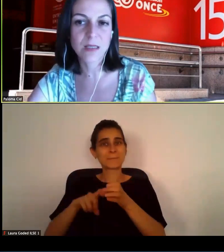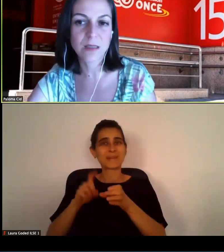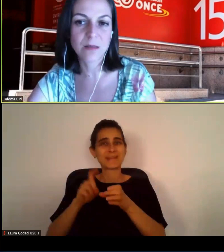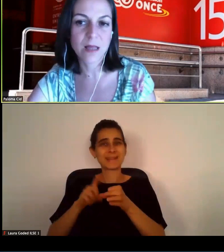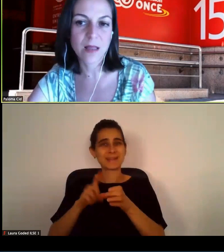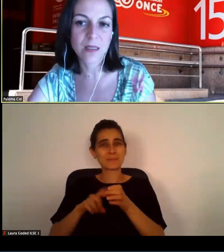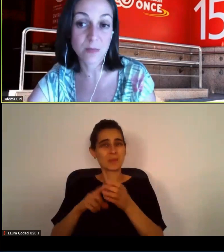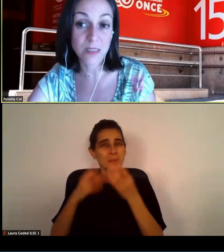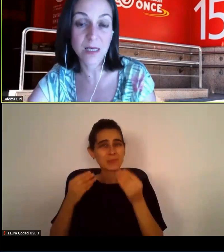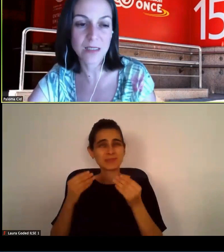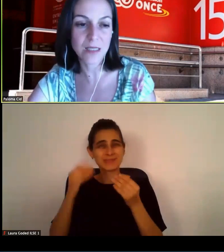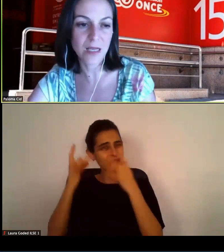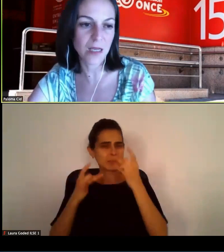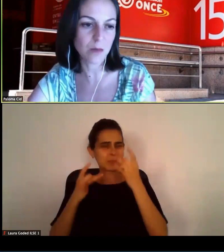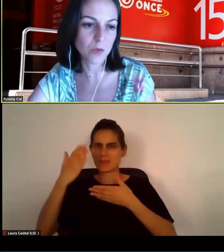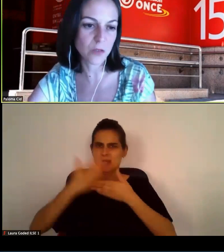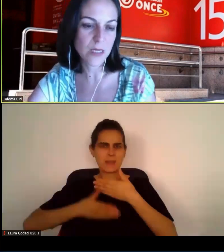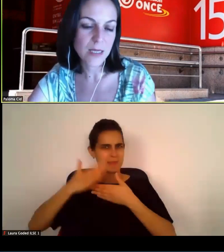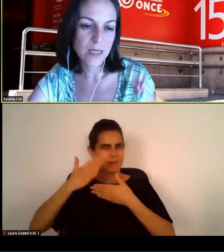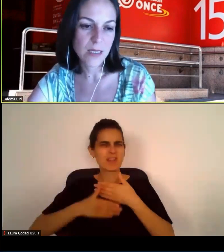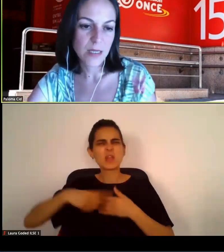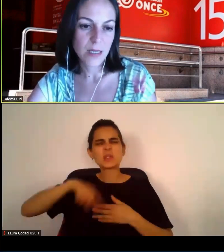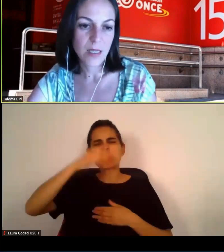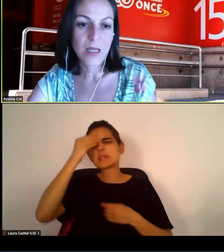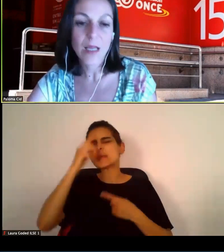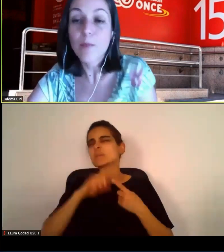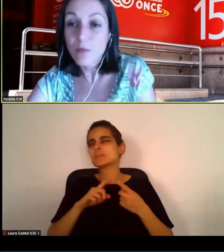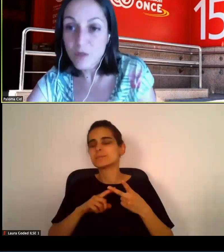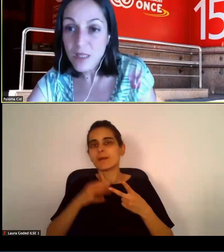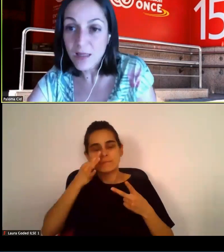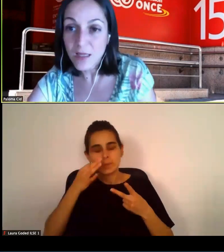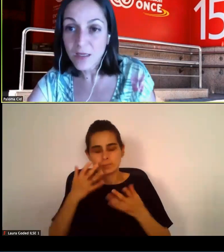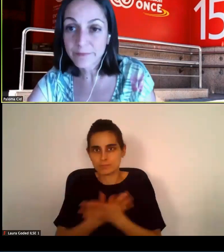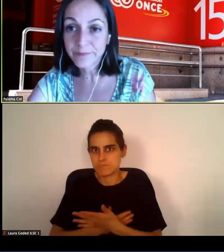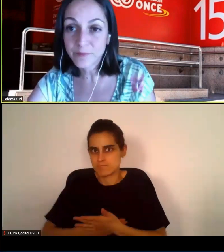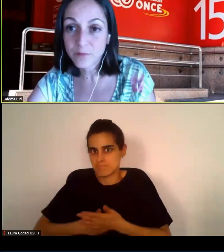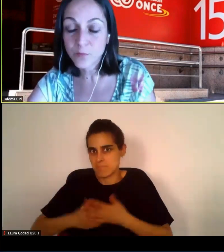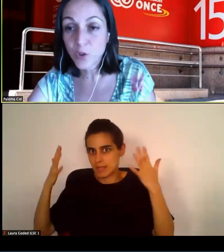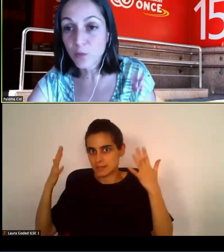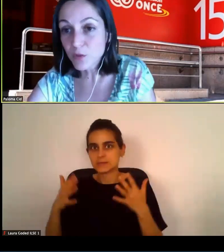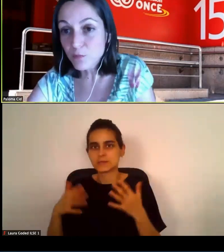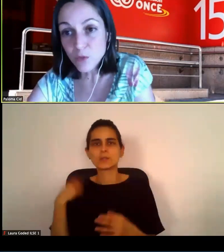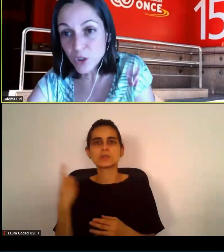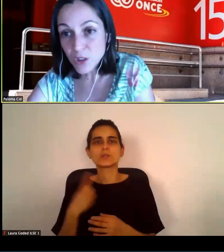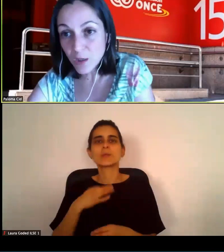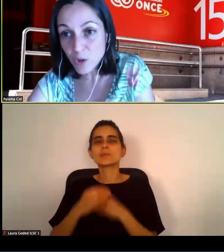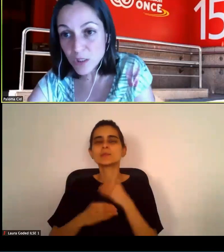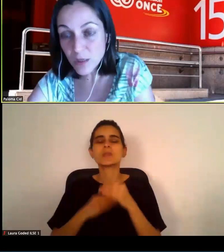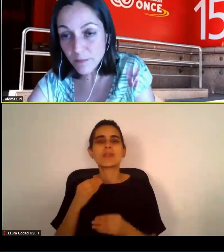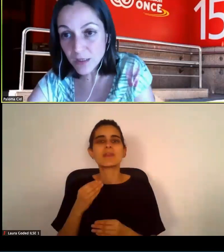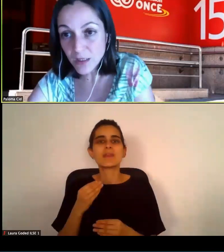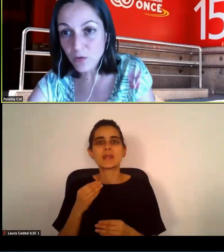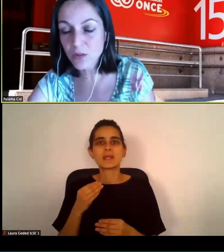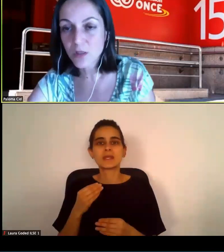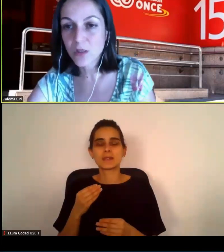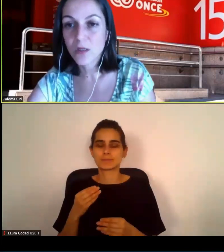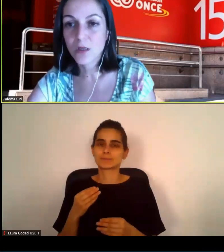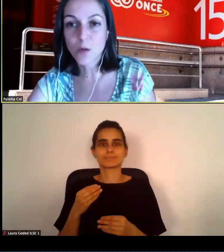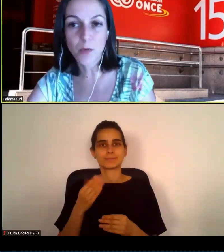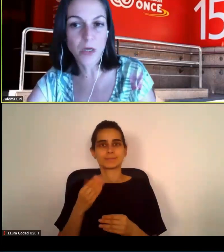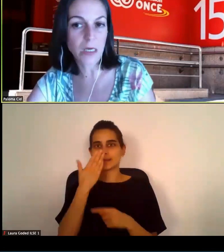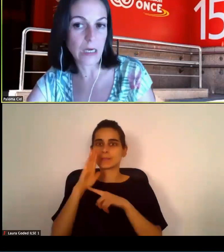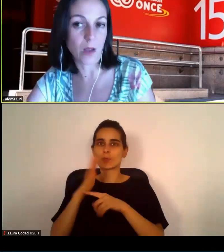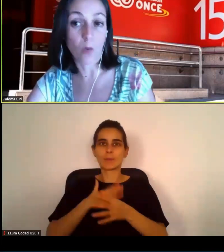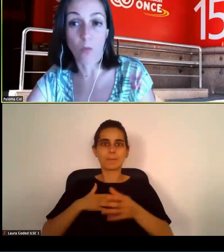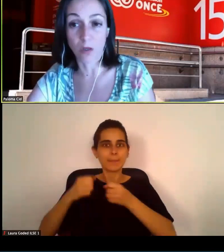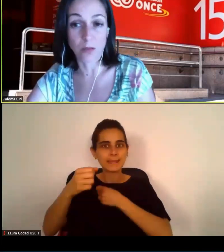muchísimas actividades, más de las que creemos. ¿Qué podemos hacer? Bueno, pues mostrarnos empáticos, no